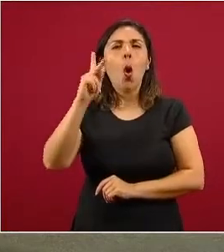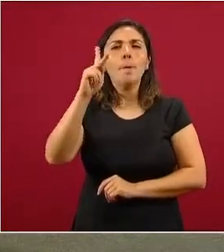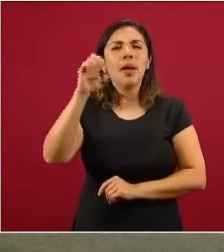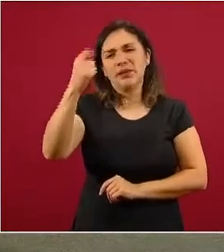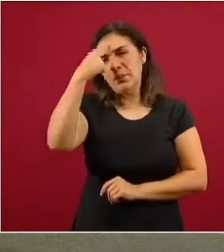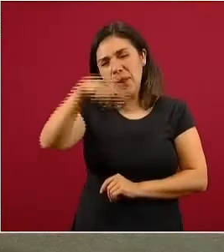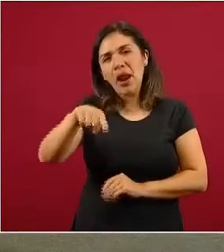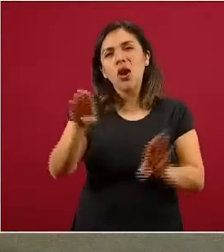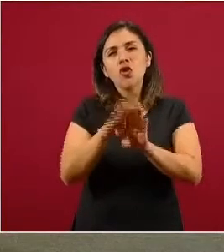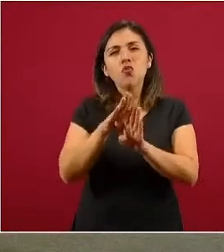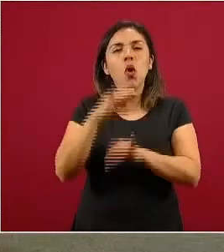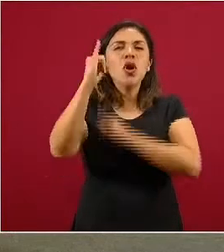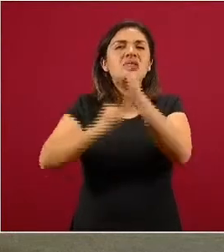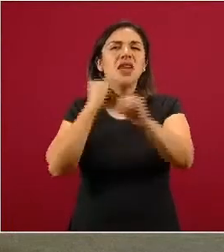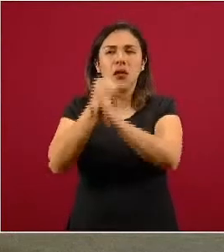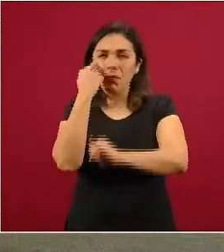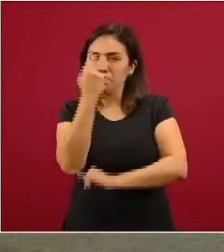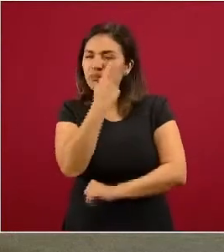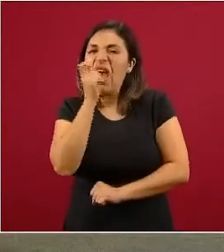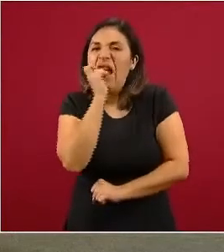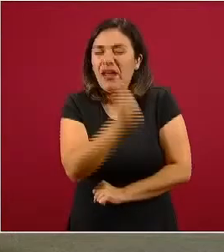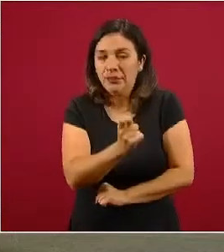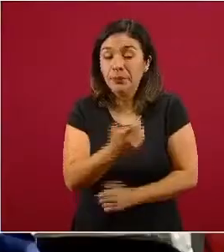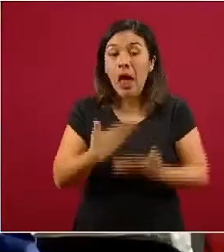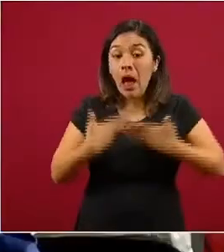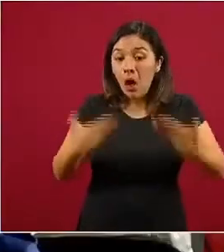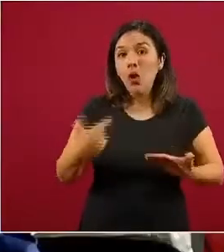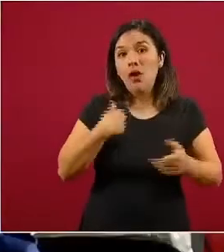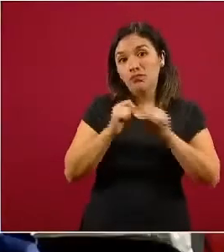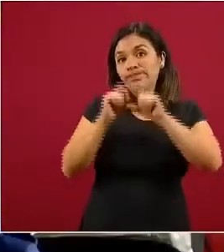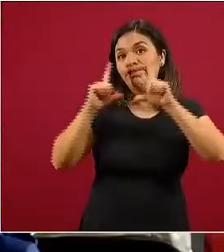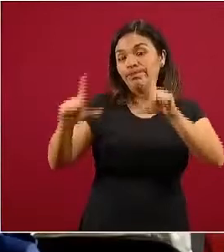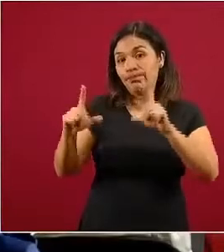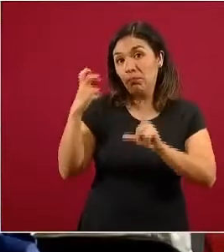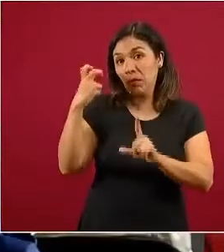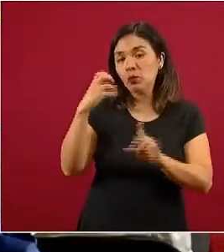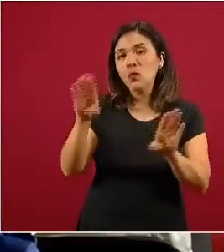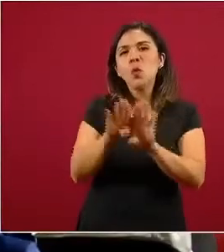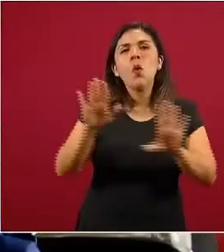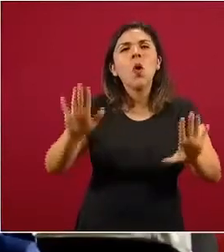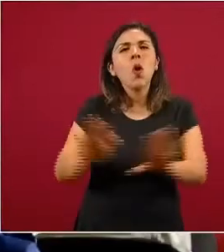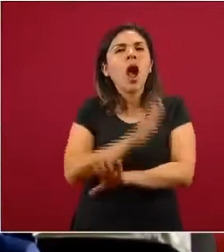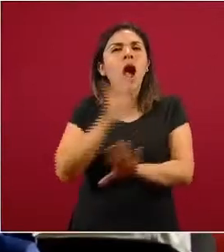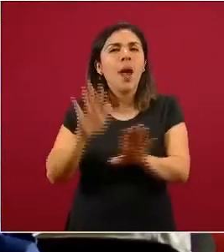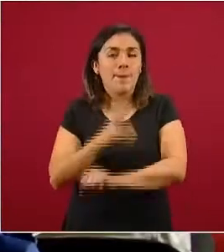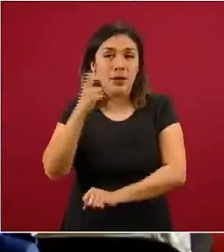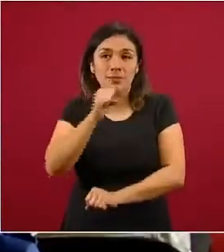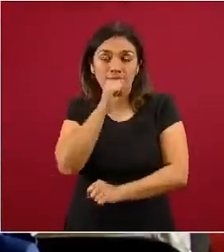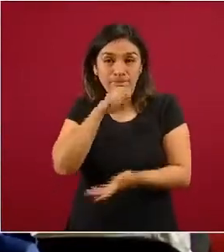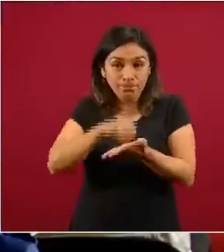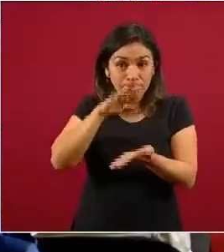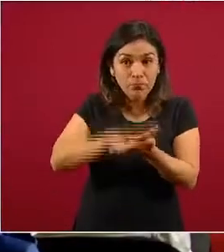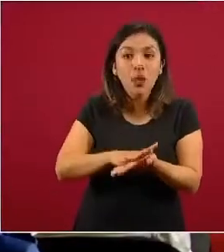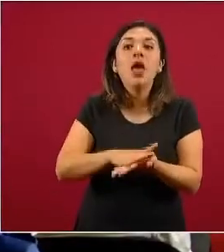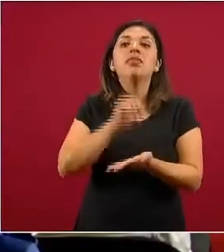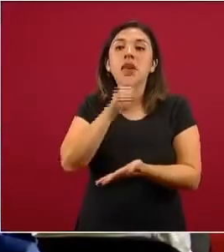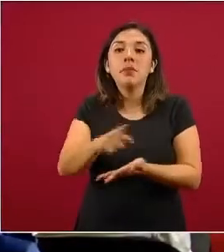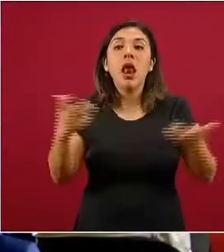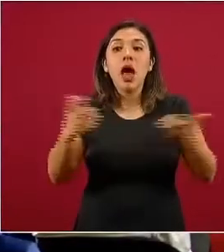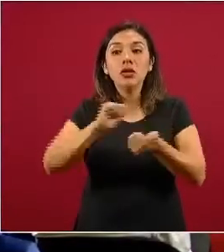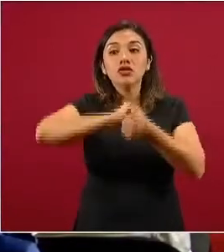Ridaura nos comentará sobre el análisis del exceso de mortalidad. Doctor. Muchas gracias, doctor Ricardo